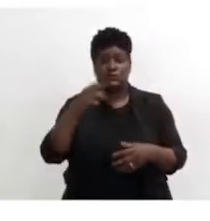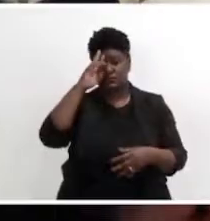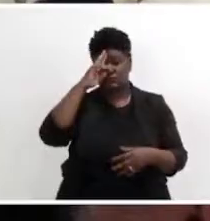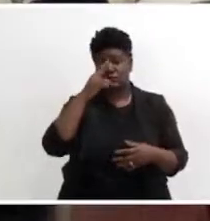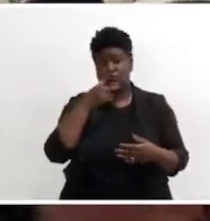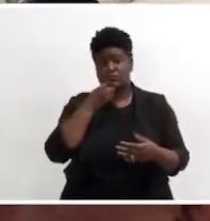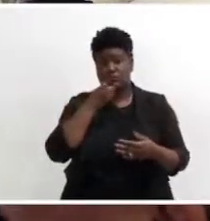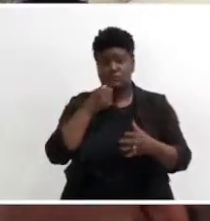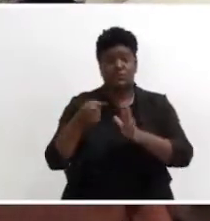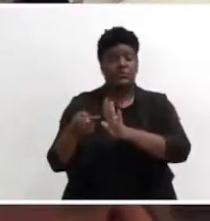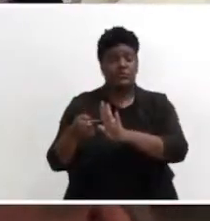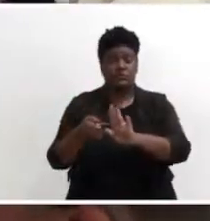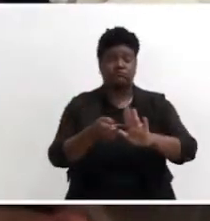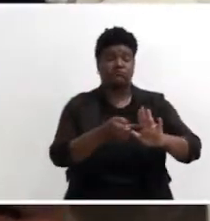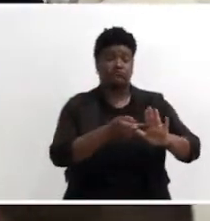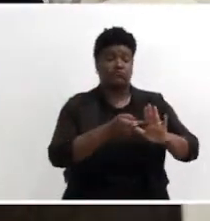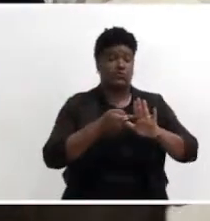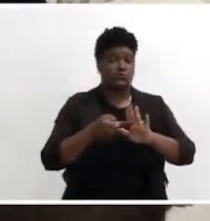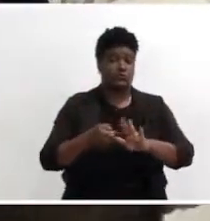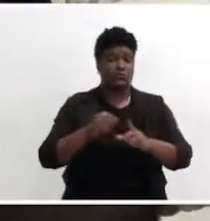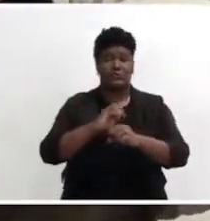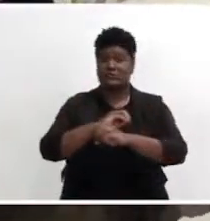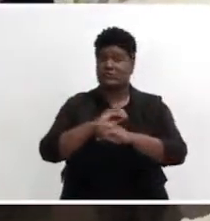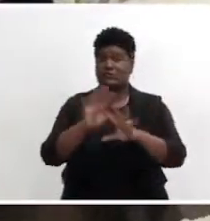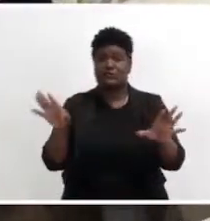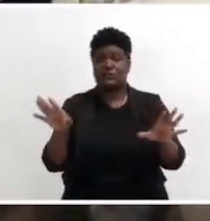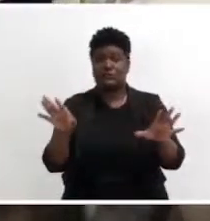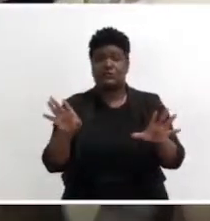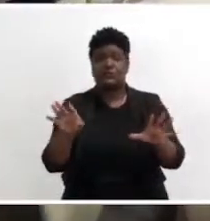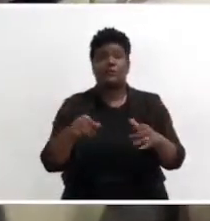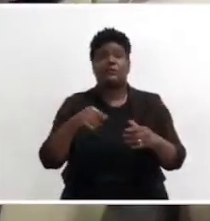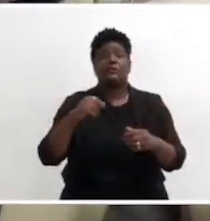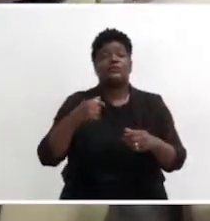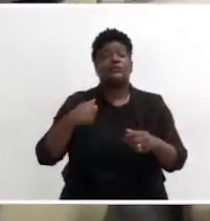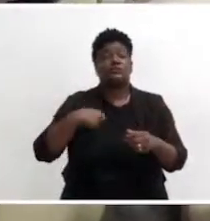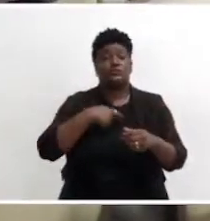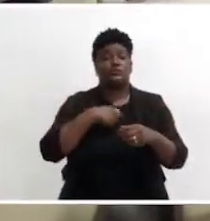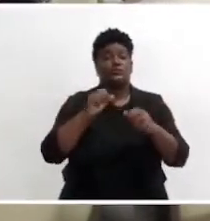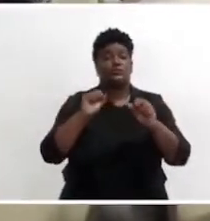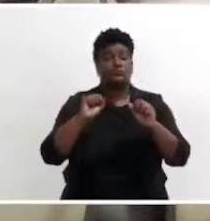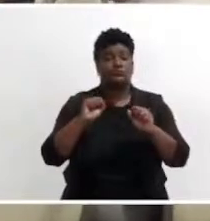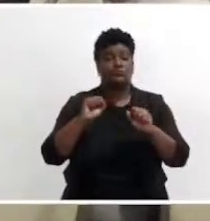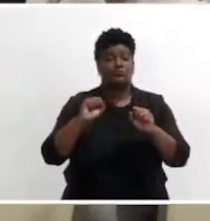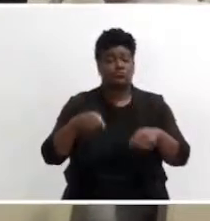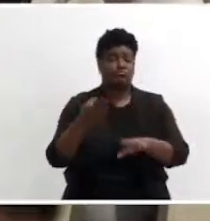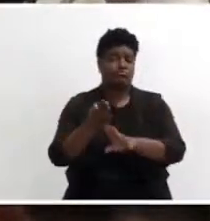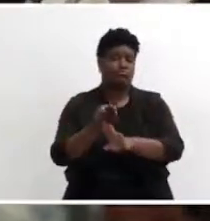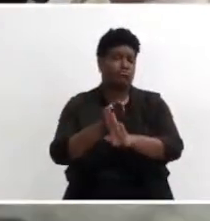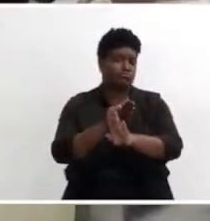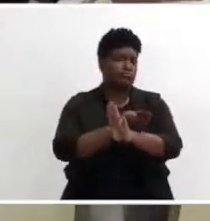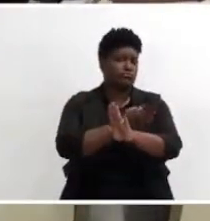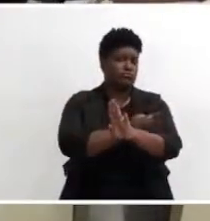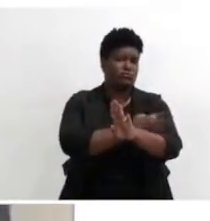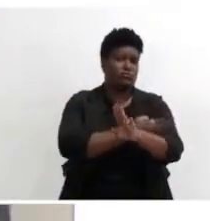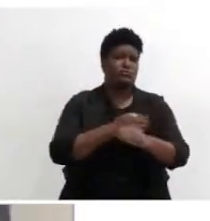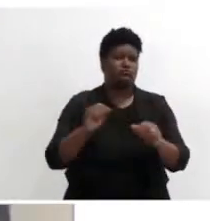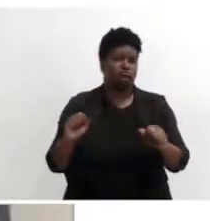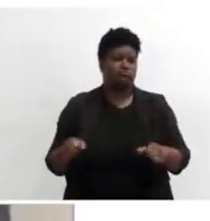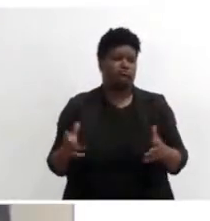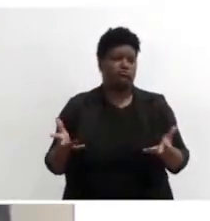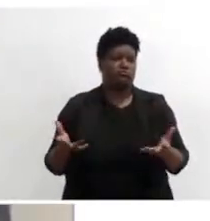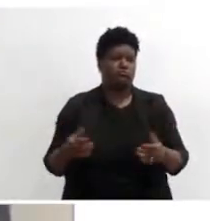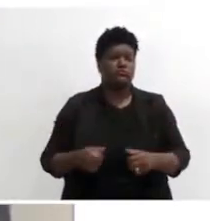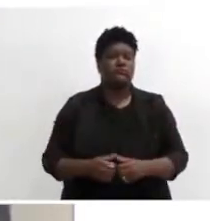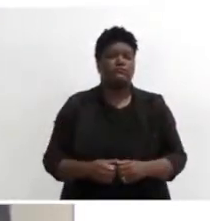muestra más que suficiente de que podemos dar un paso acelerado, y ahí están